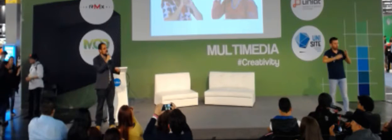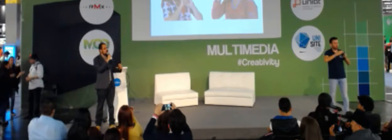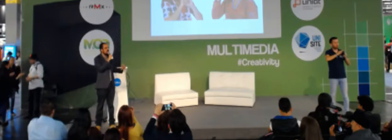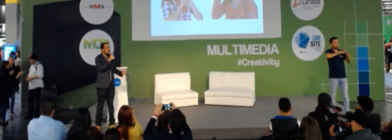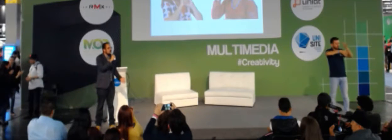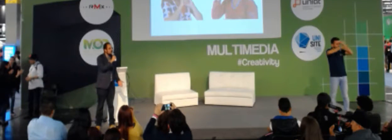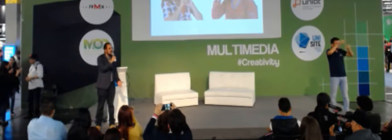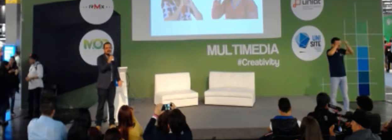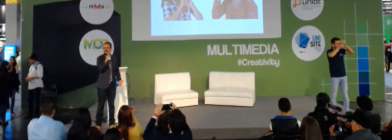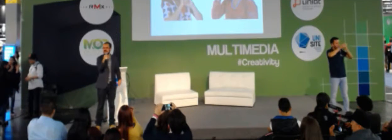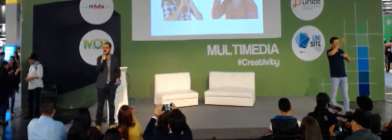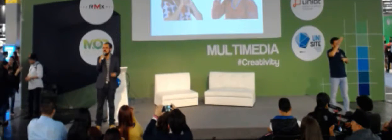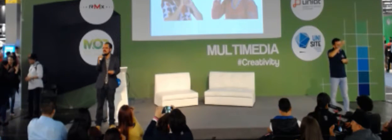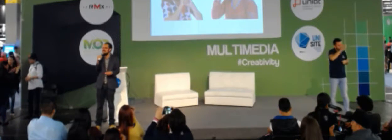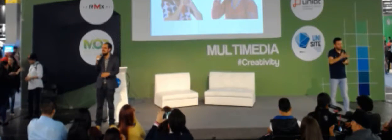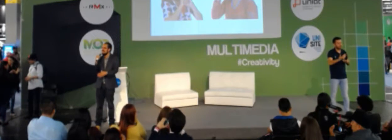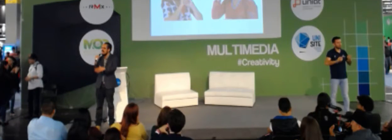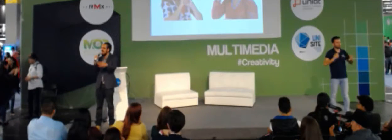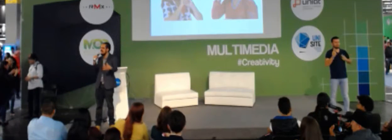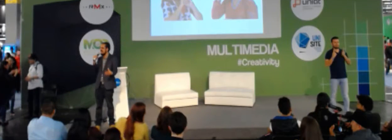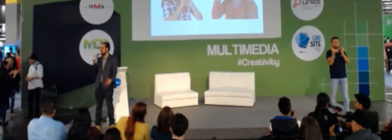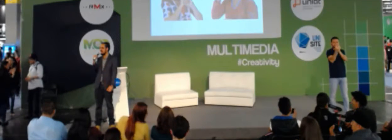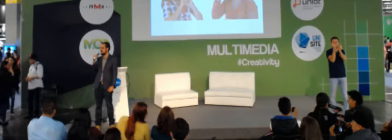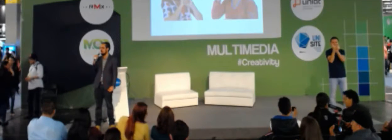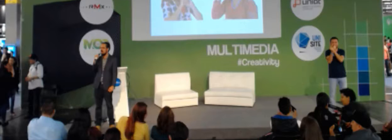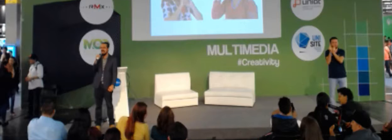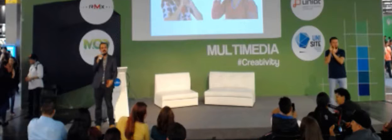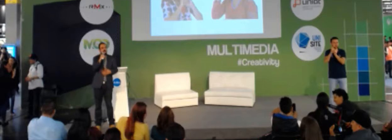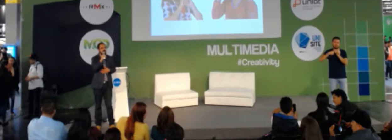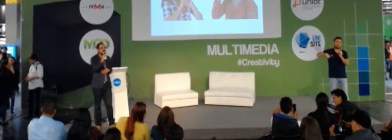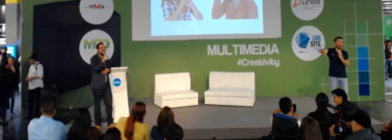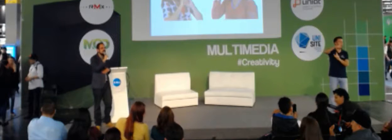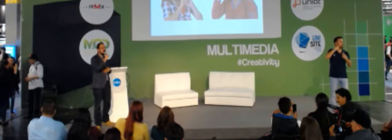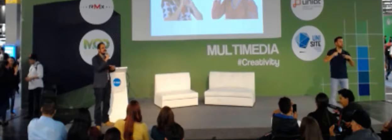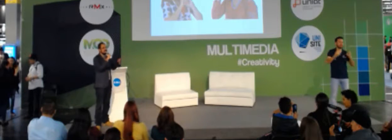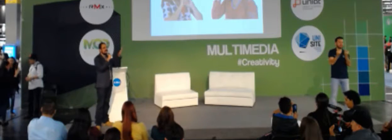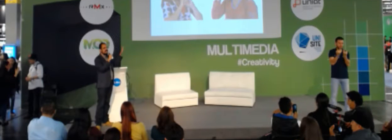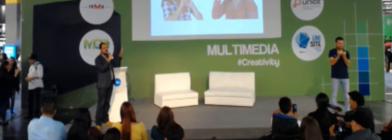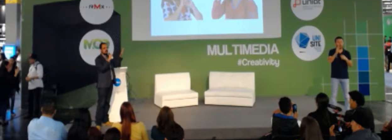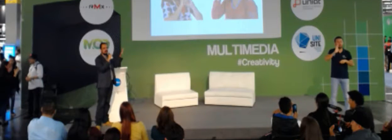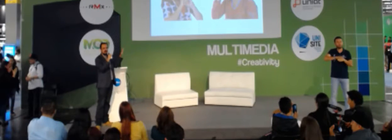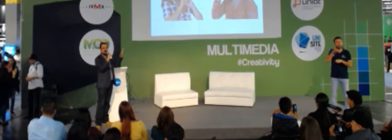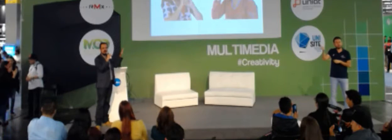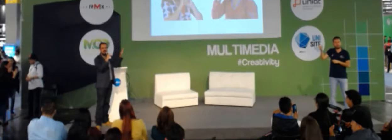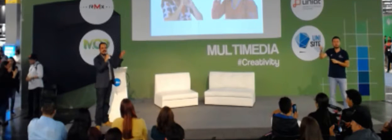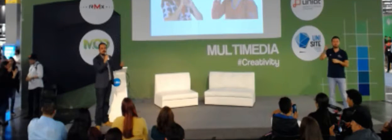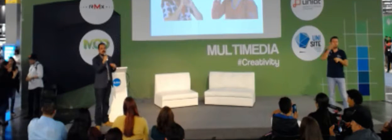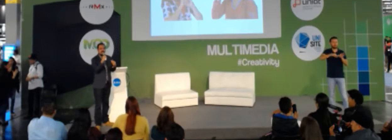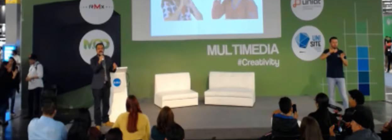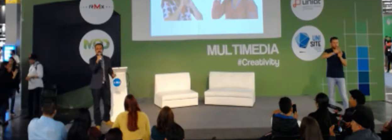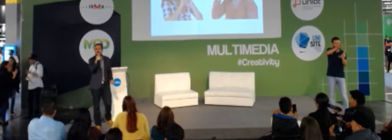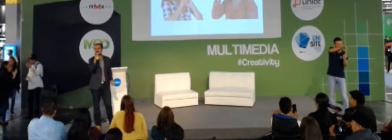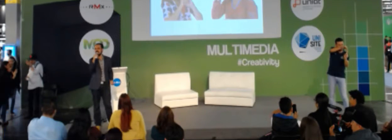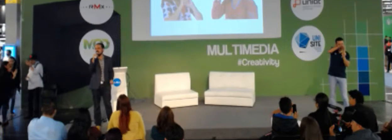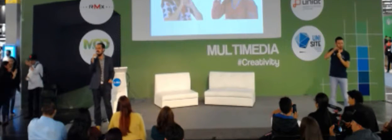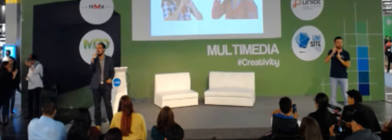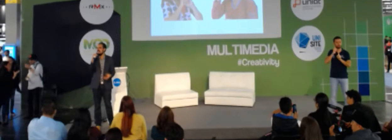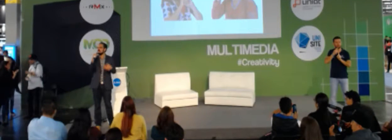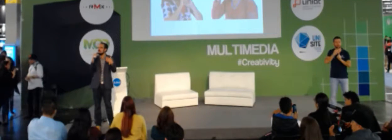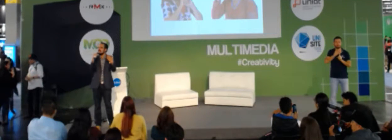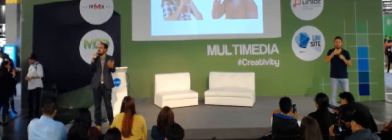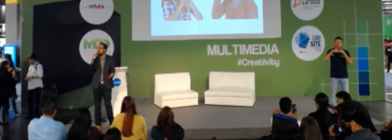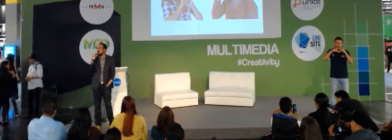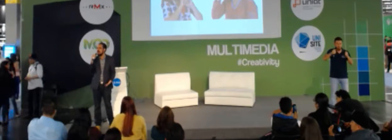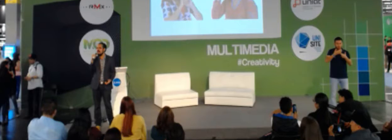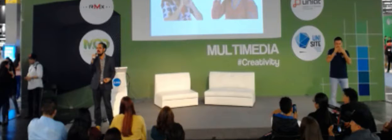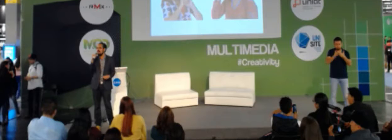una forma de convivir muy distinta a la del resto. Y nosotros quisimos rescatar esto, la experiencia lingüística, la